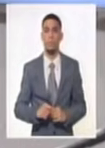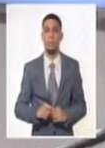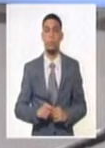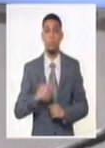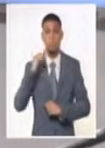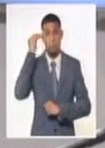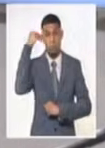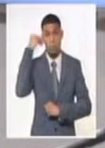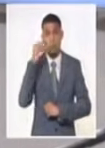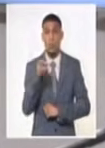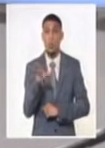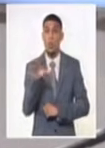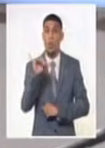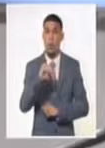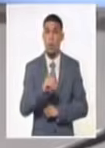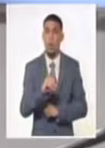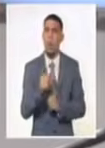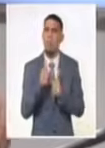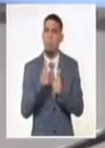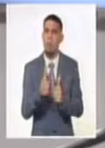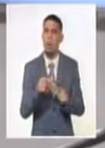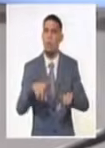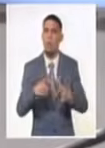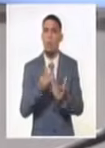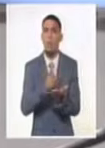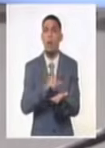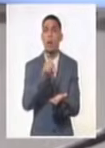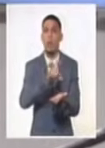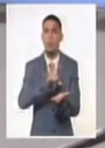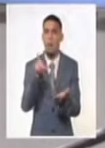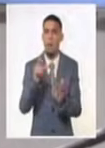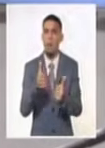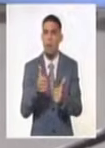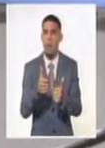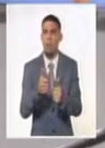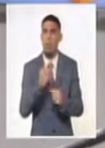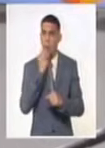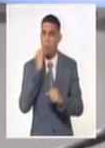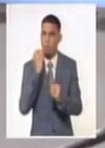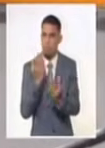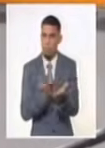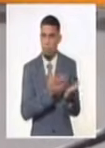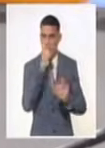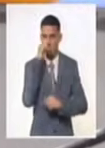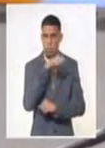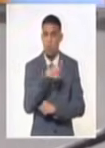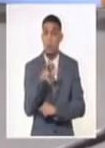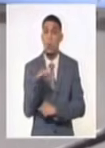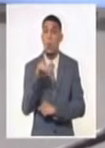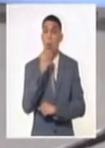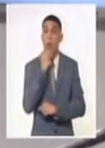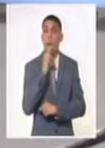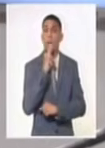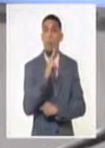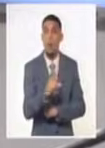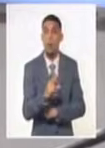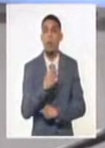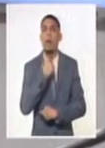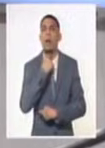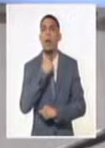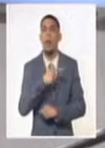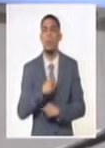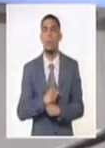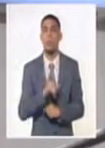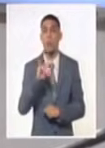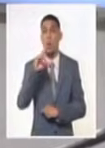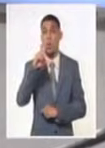día han abierto nuestras instituciones, en la mayoría de los casos, ¿no? Saber que cada día encontramos una respuesta para que el aprendizaje, pensemos por ejemplo en la UCI hay niños de